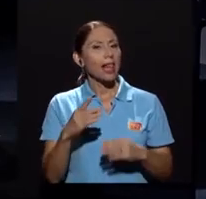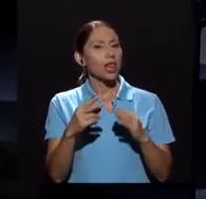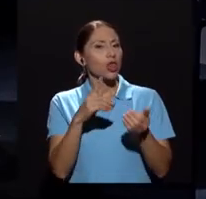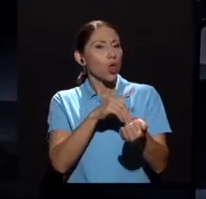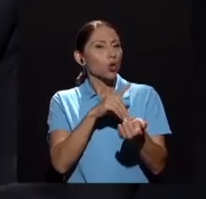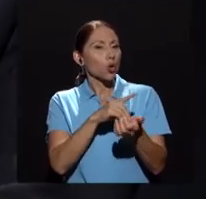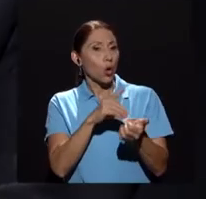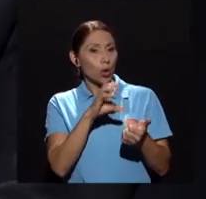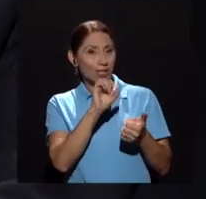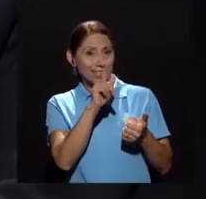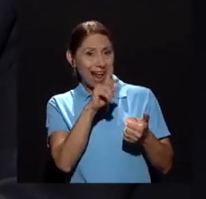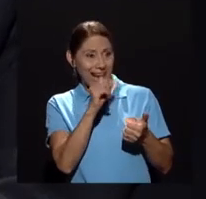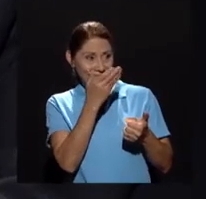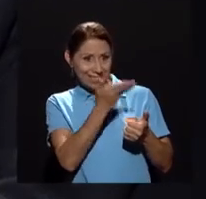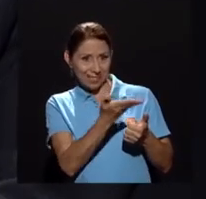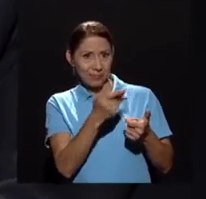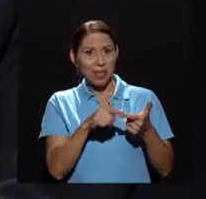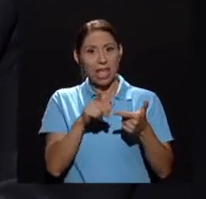conocieron